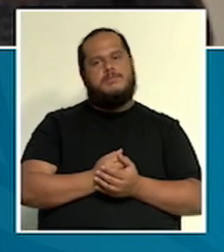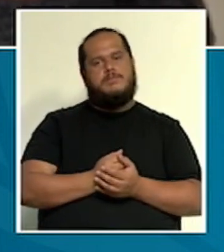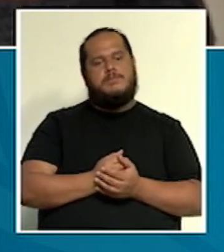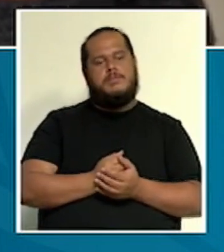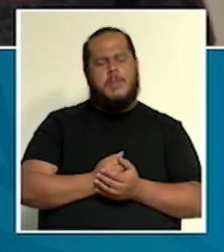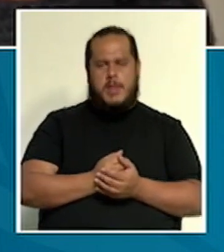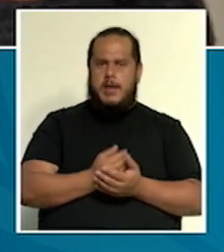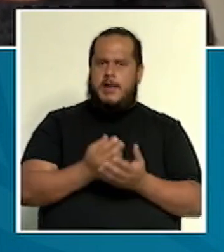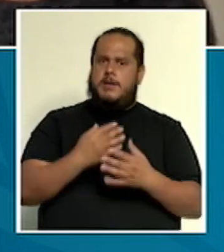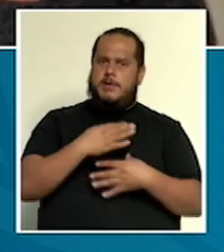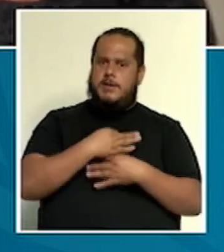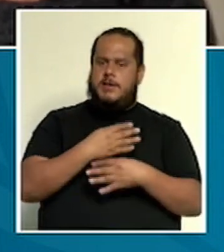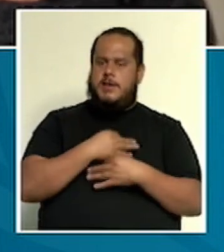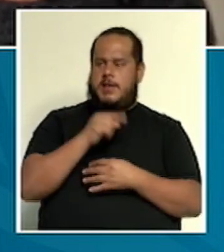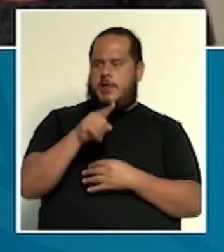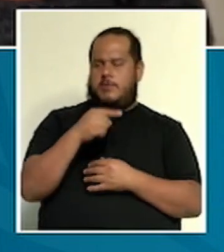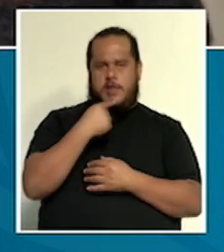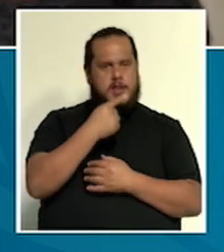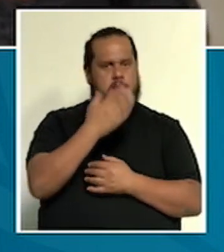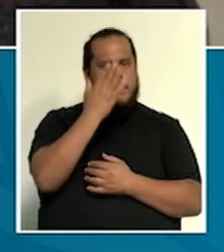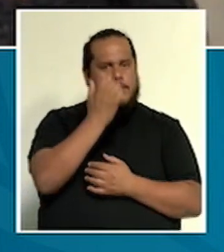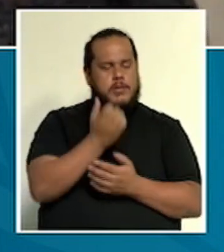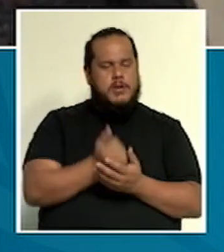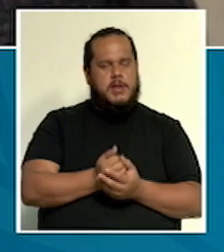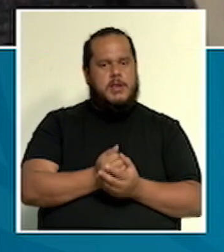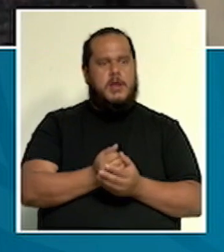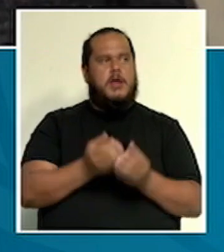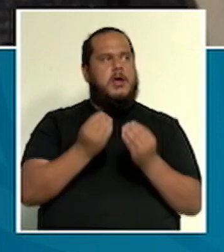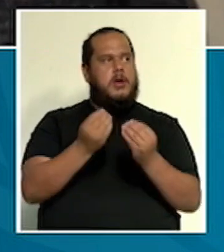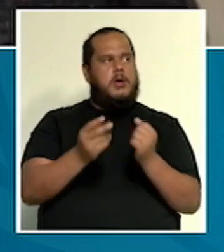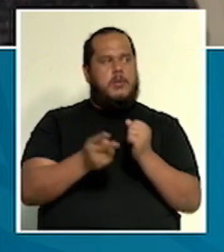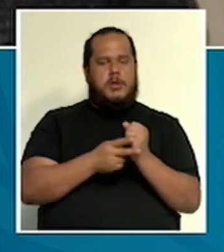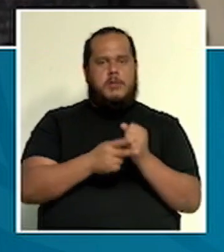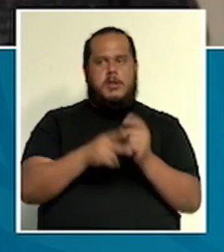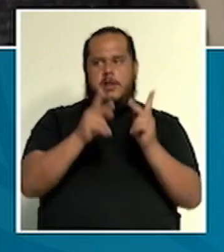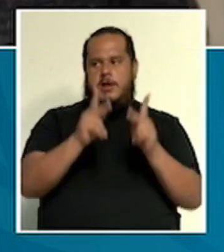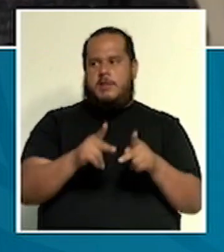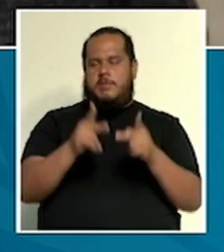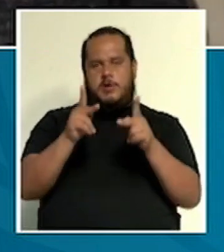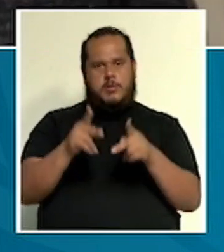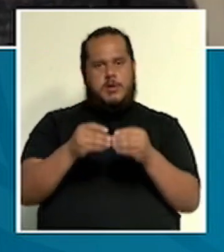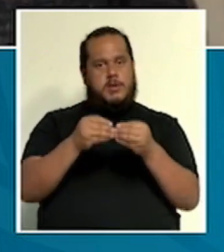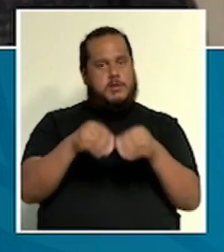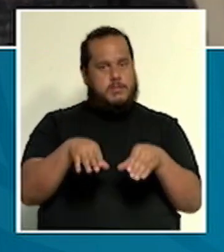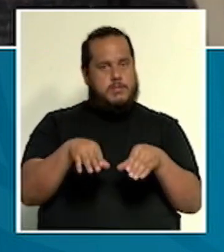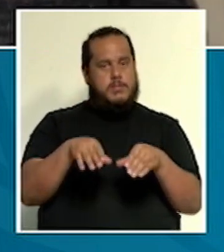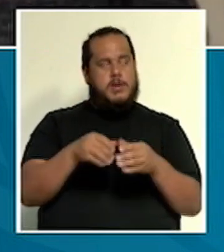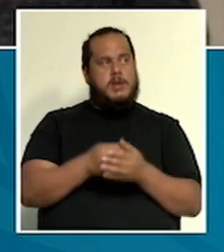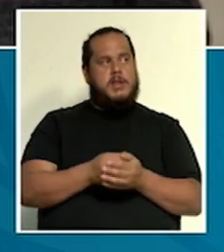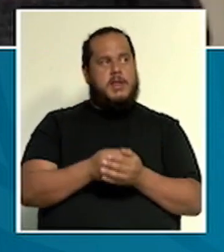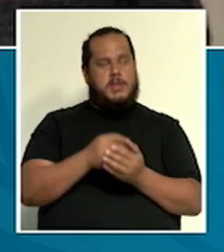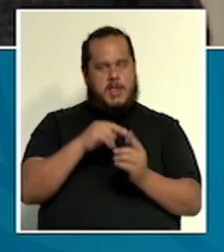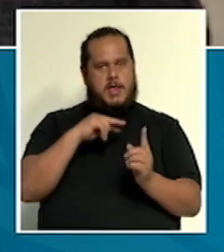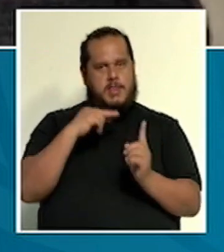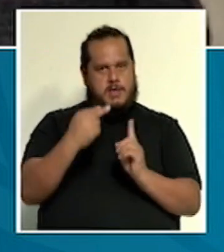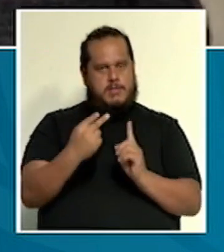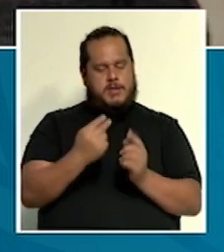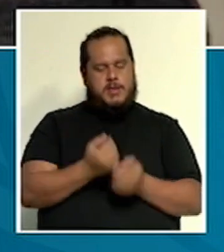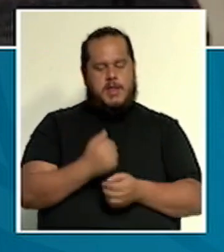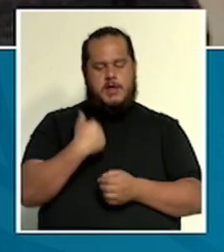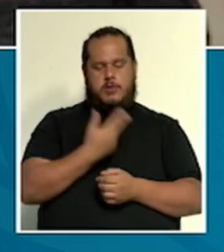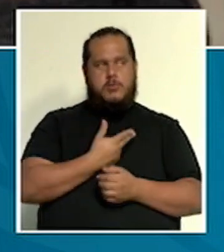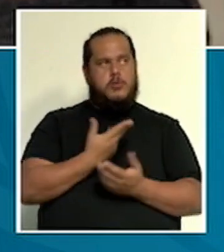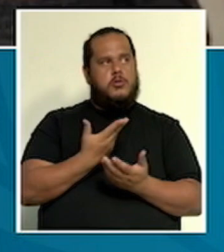Qué interesante esto que dice, porque muchas veces la gente pierde de vista que